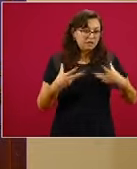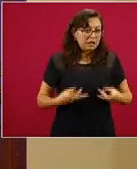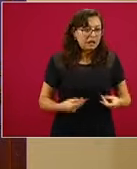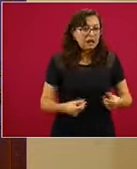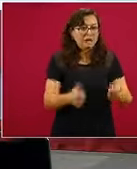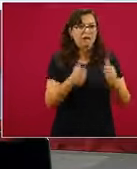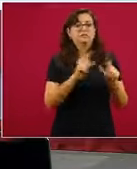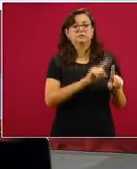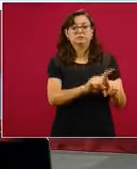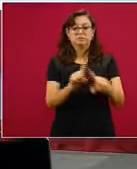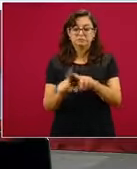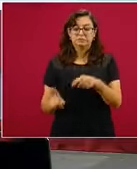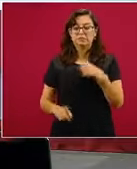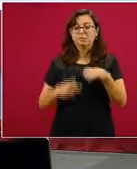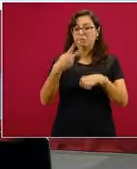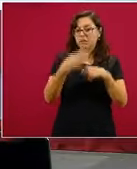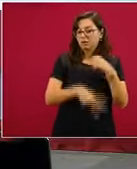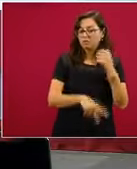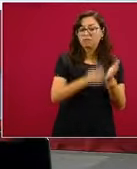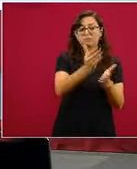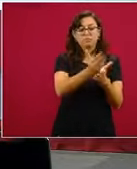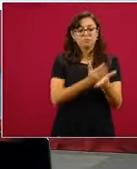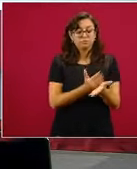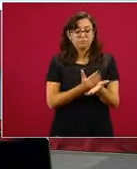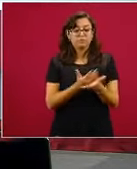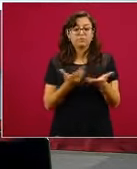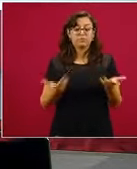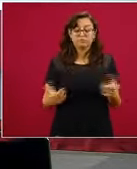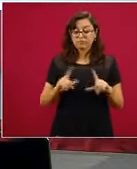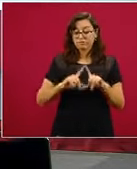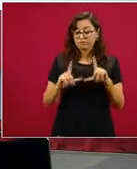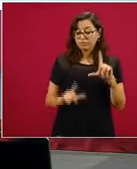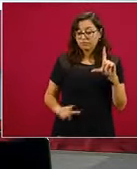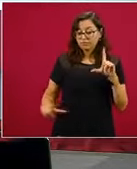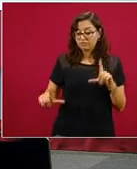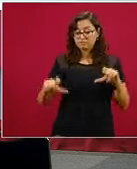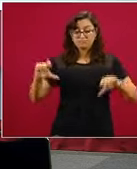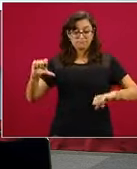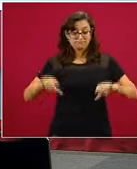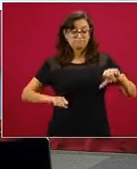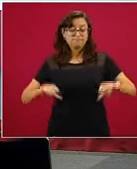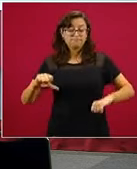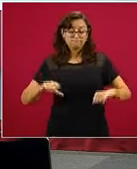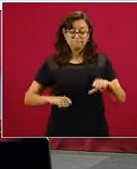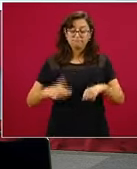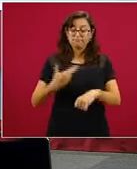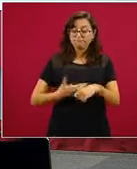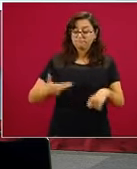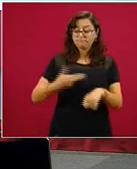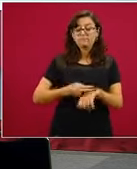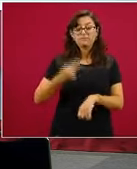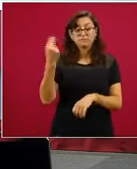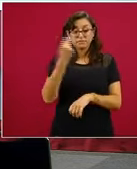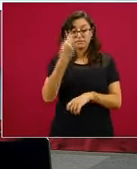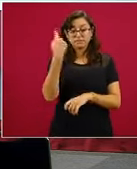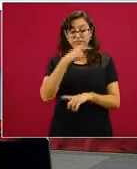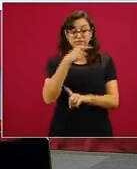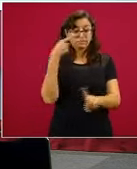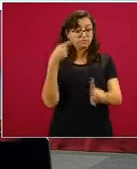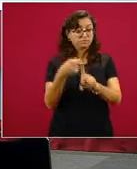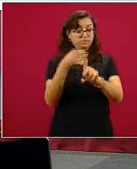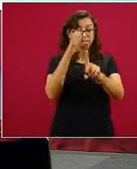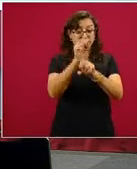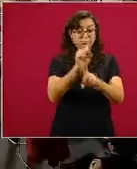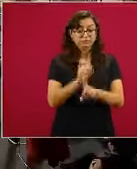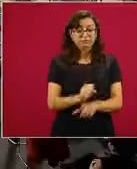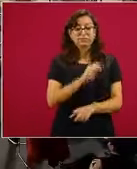el comportamiento que tenemos, requiere de ciertas actividades para poder alcanzar todos estos objetivos.